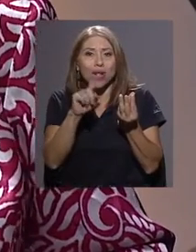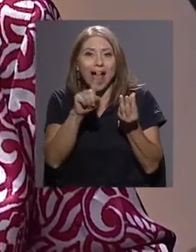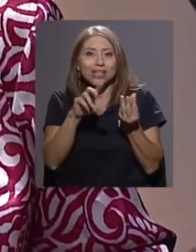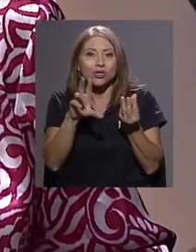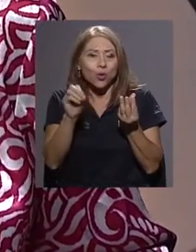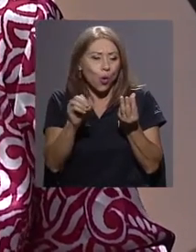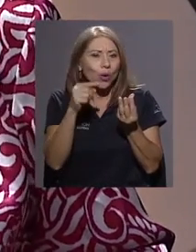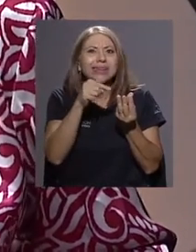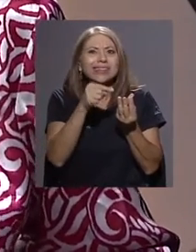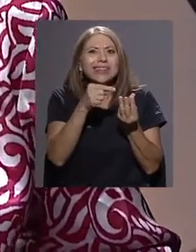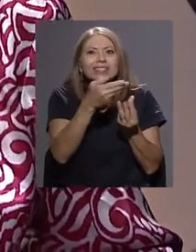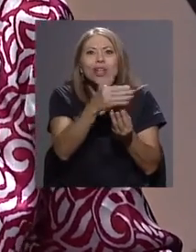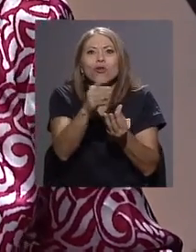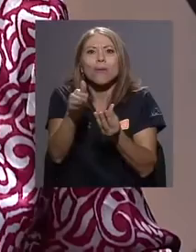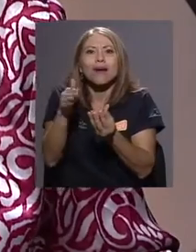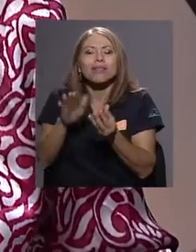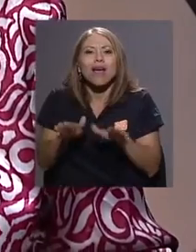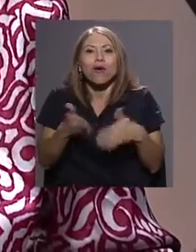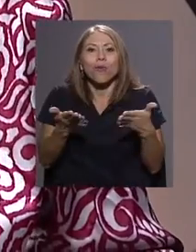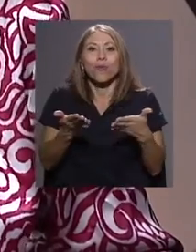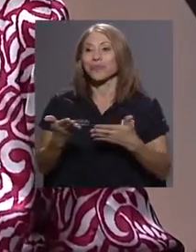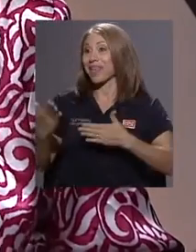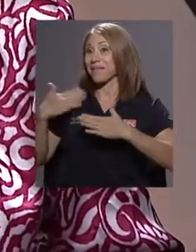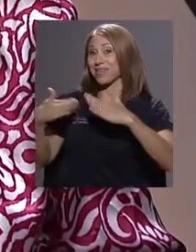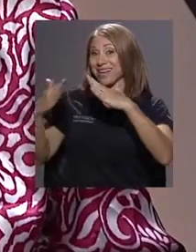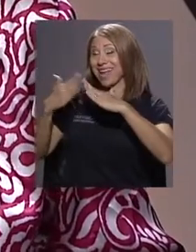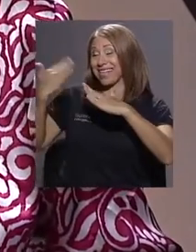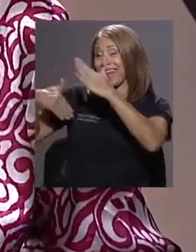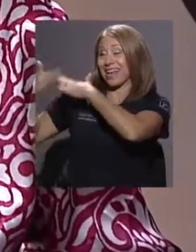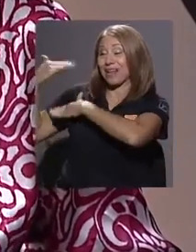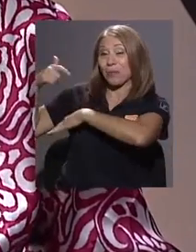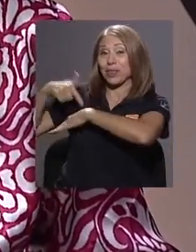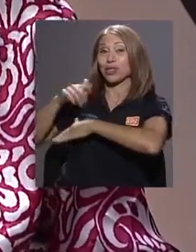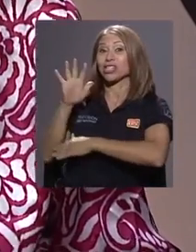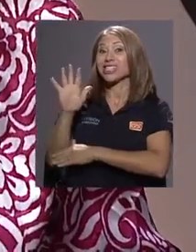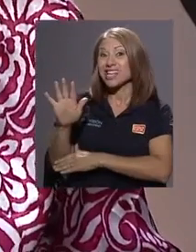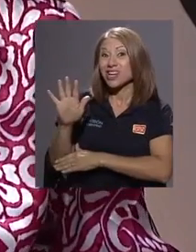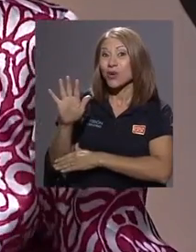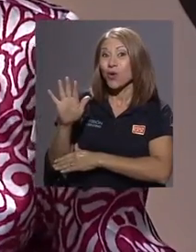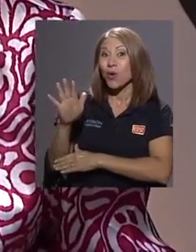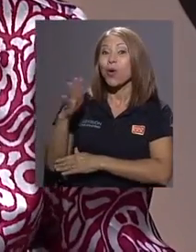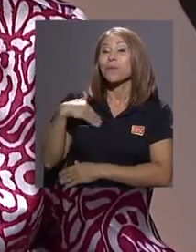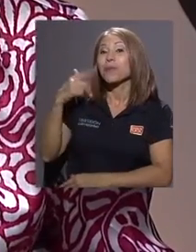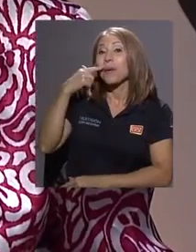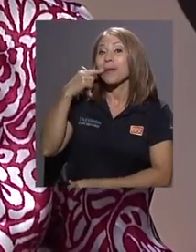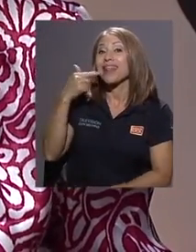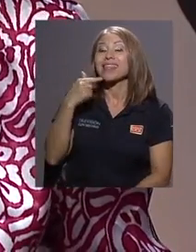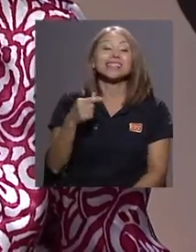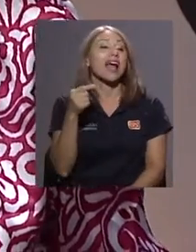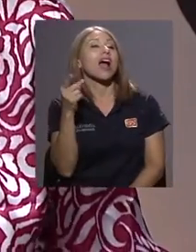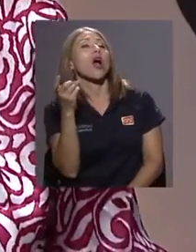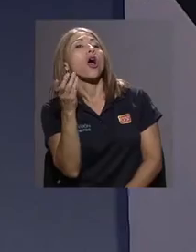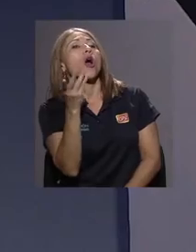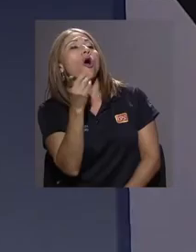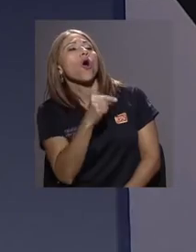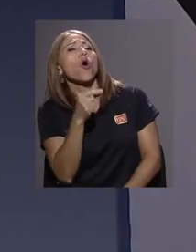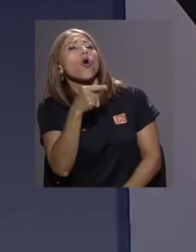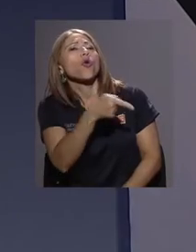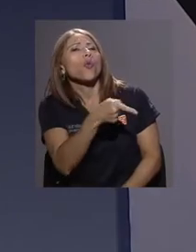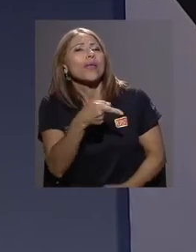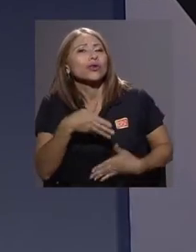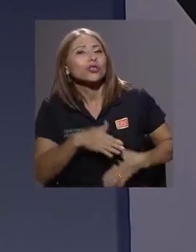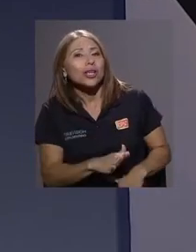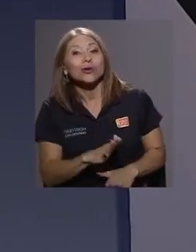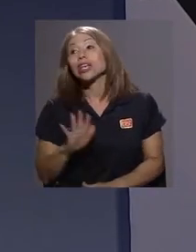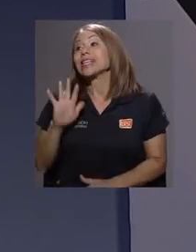casa pues éramos en esa época 5 como decía mi padre cuántos hijos tiene ramiro 5 provisionalmente verdad y 9